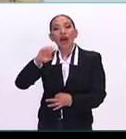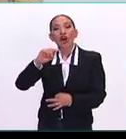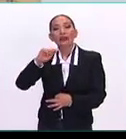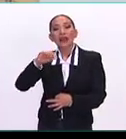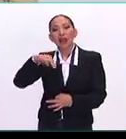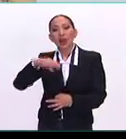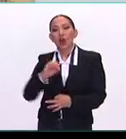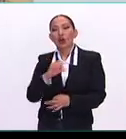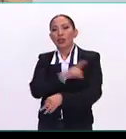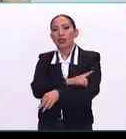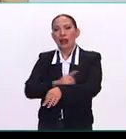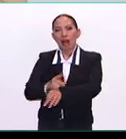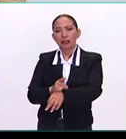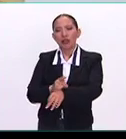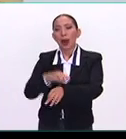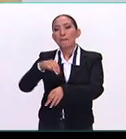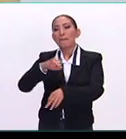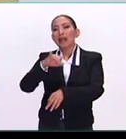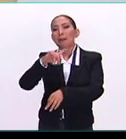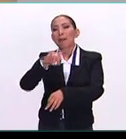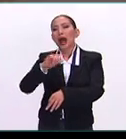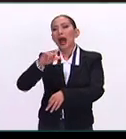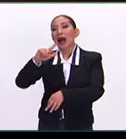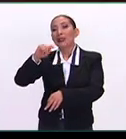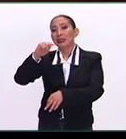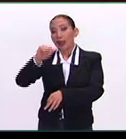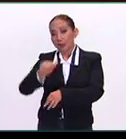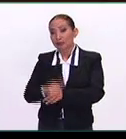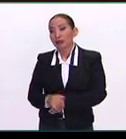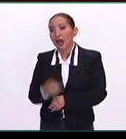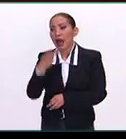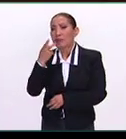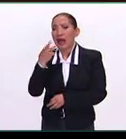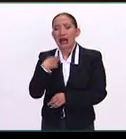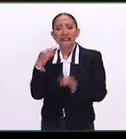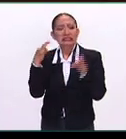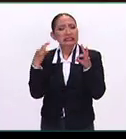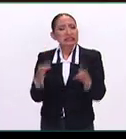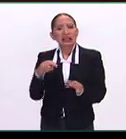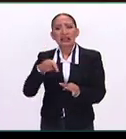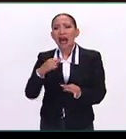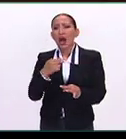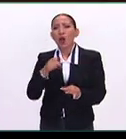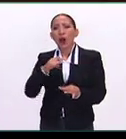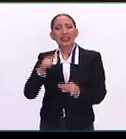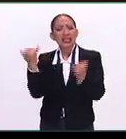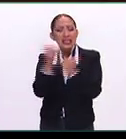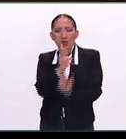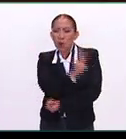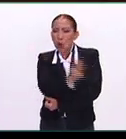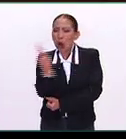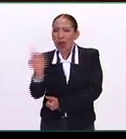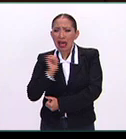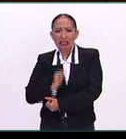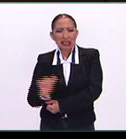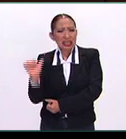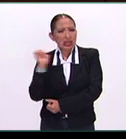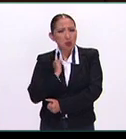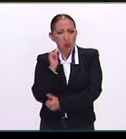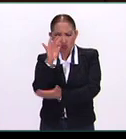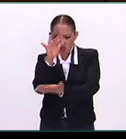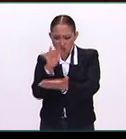en la delegación de Milpalta. Hablan un náhuatl parecidísimo al de los antiguos